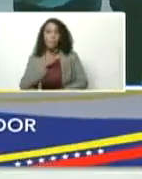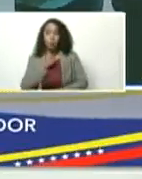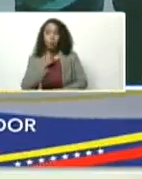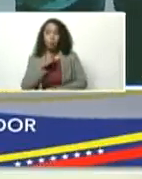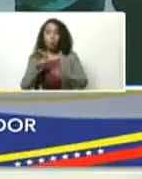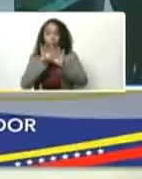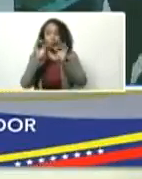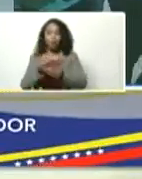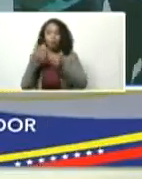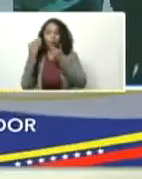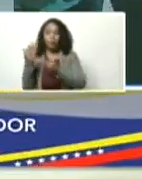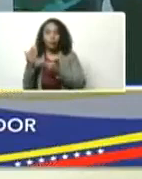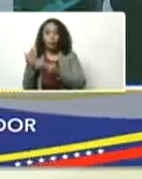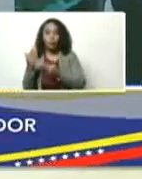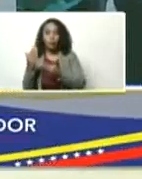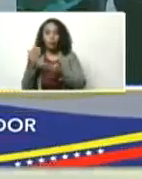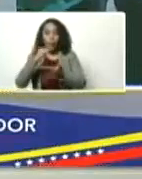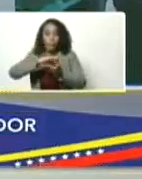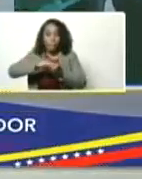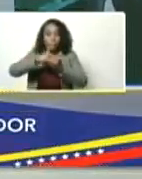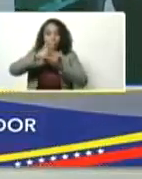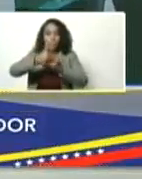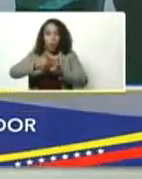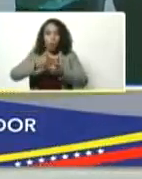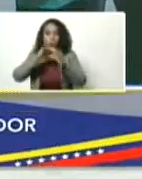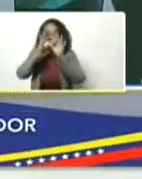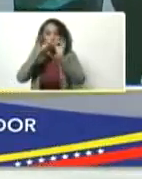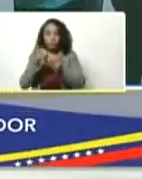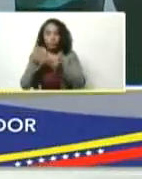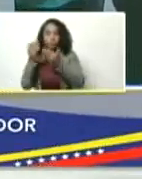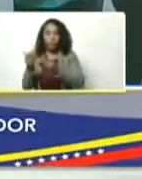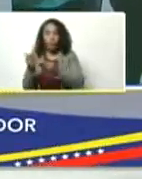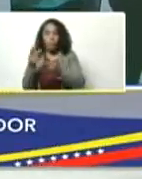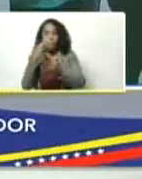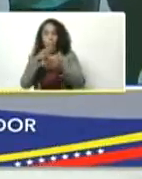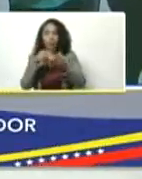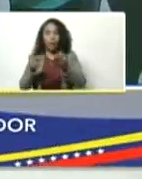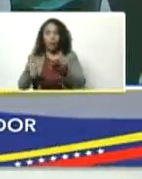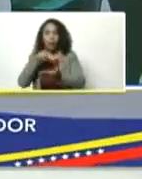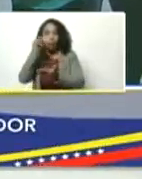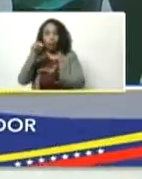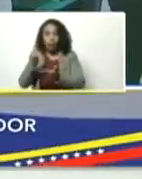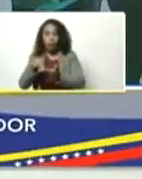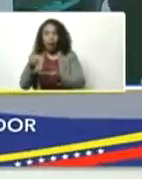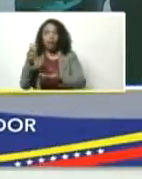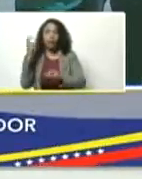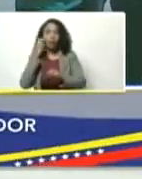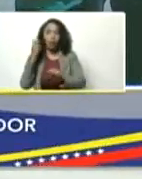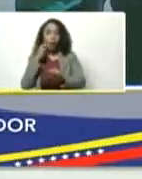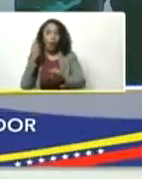regalar un cofre que regalo con productos nacionales, cacao,